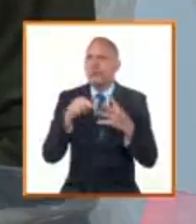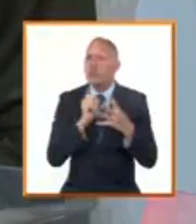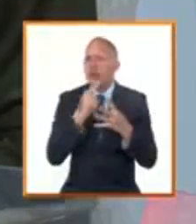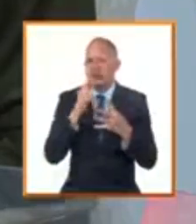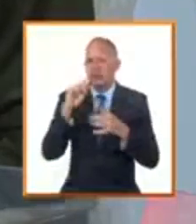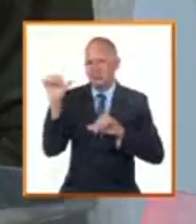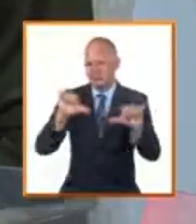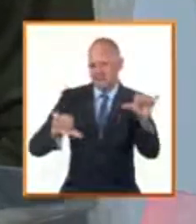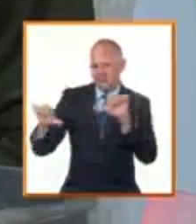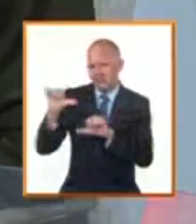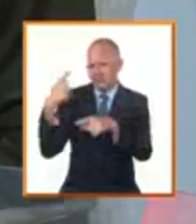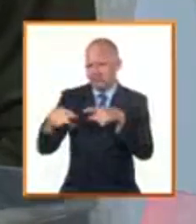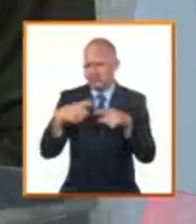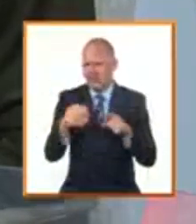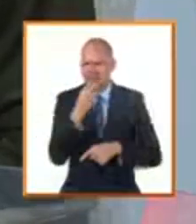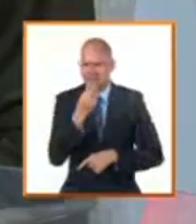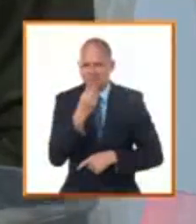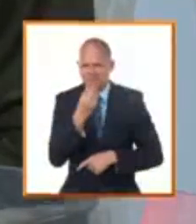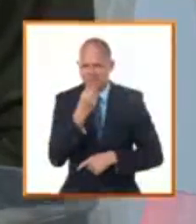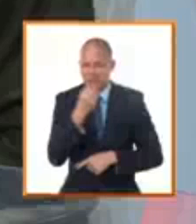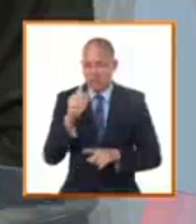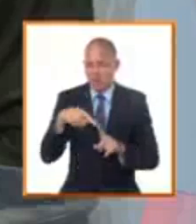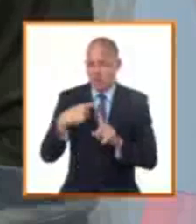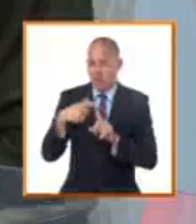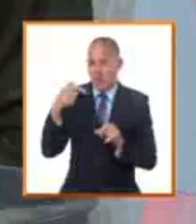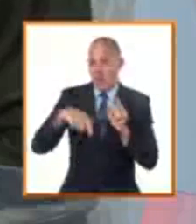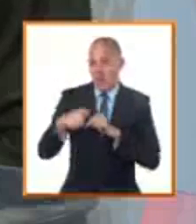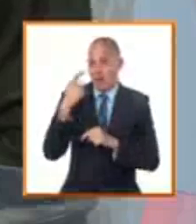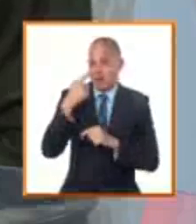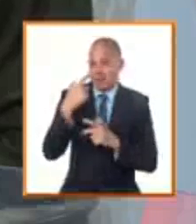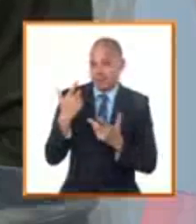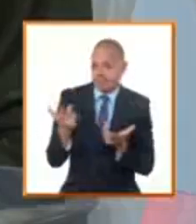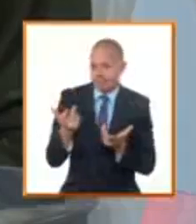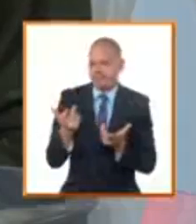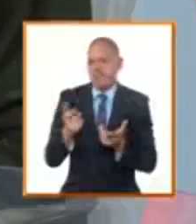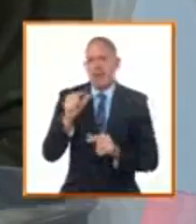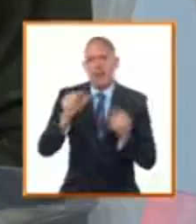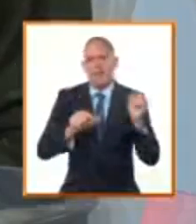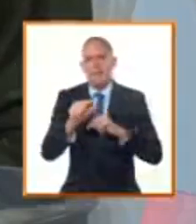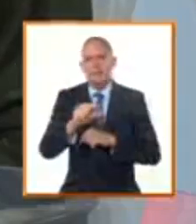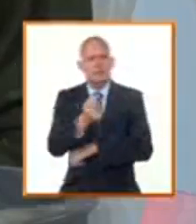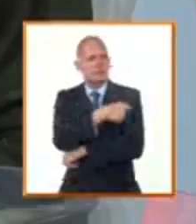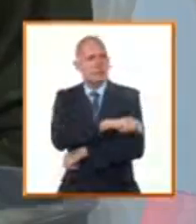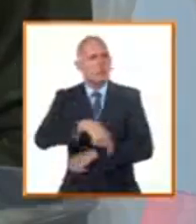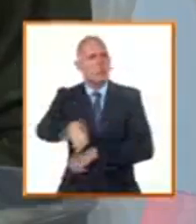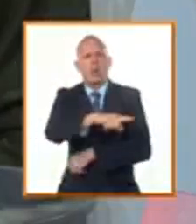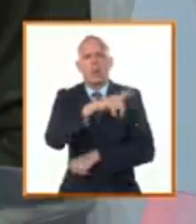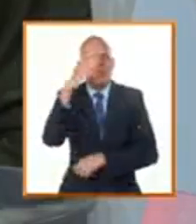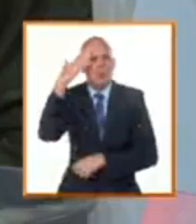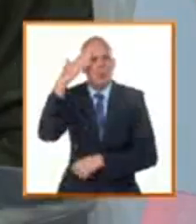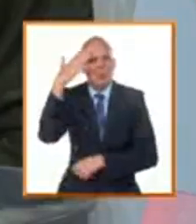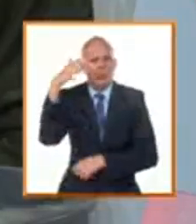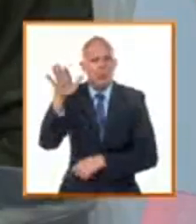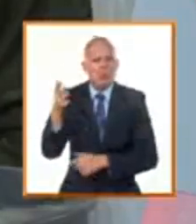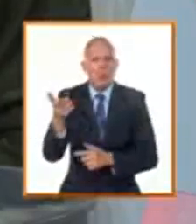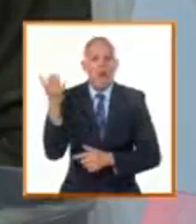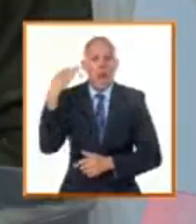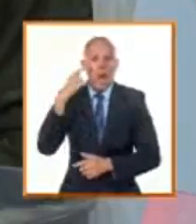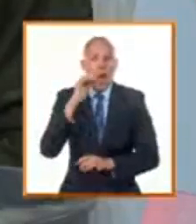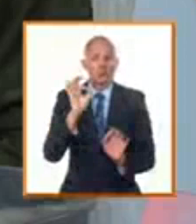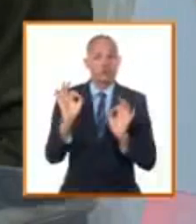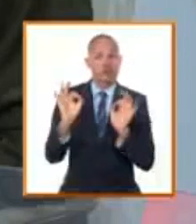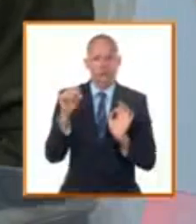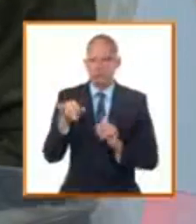disminuido la percepción de la magnitud del fenómeno en la sociedad, lo cual pone en una situación difícil a partir de las